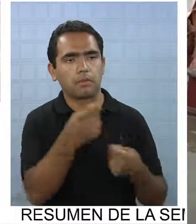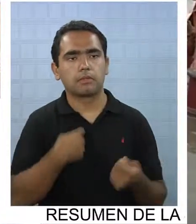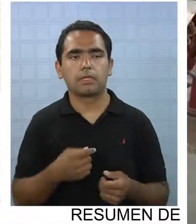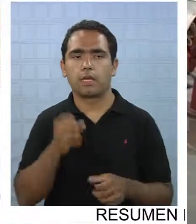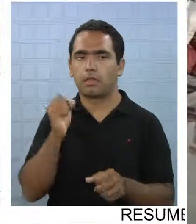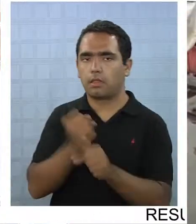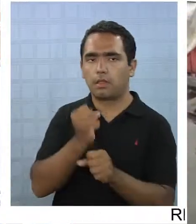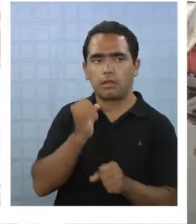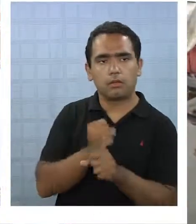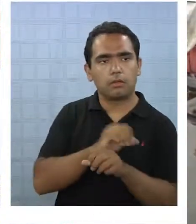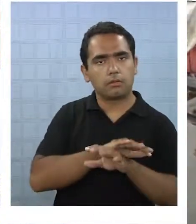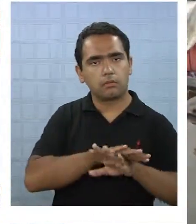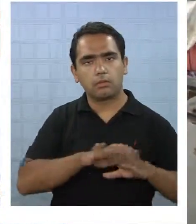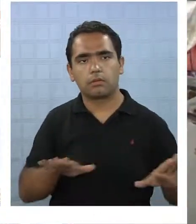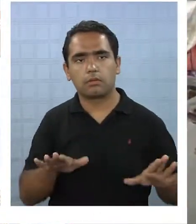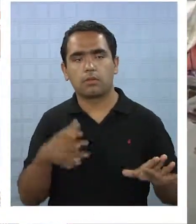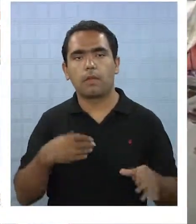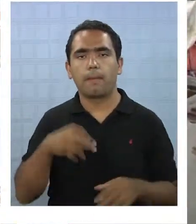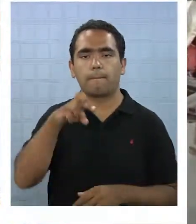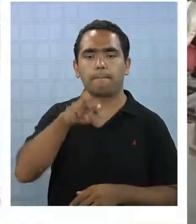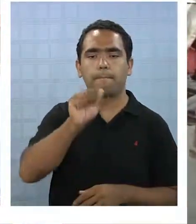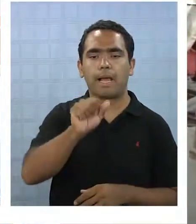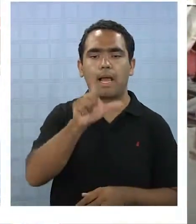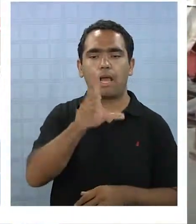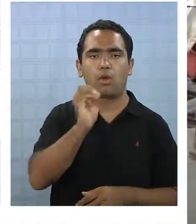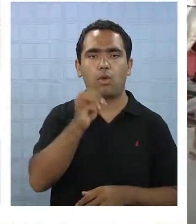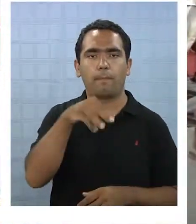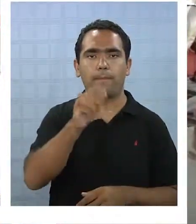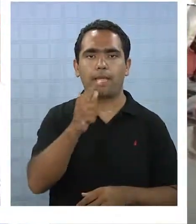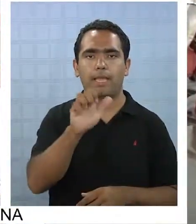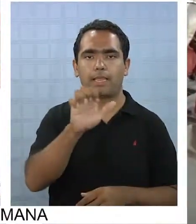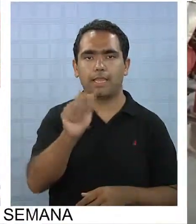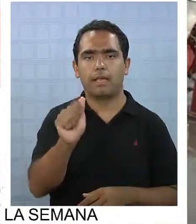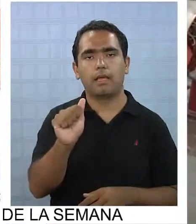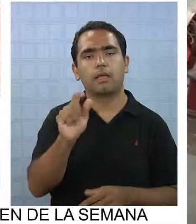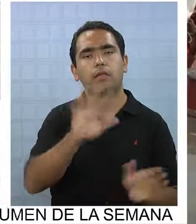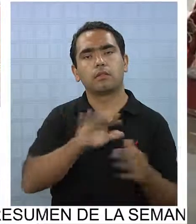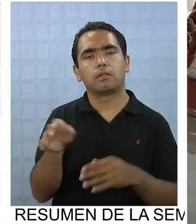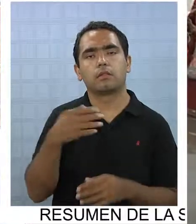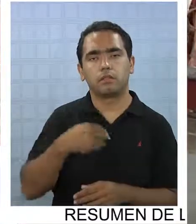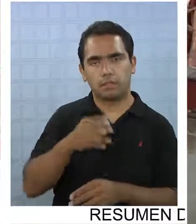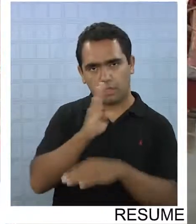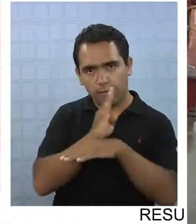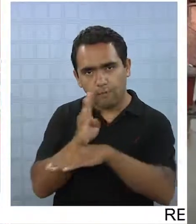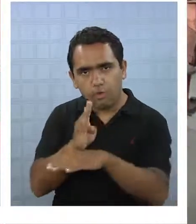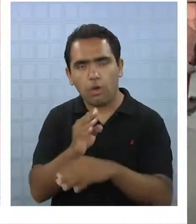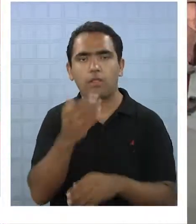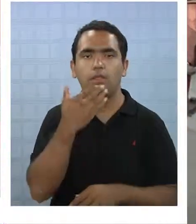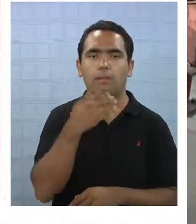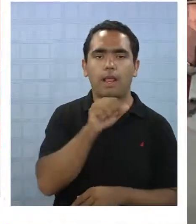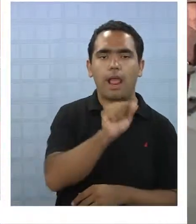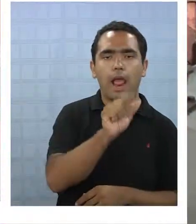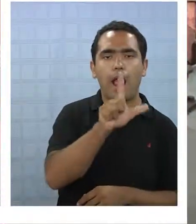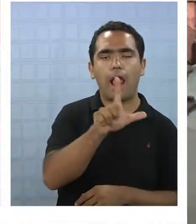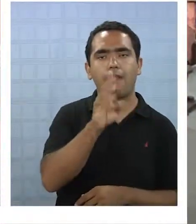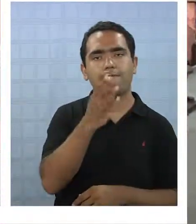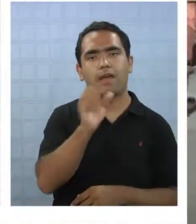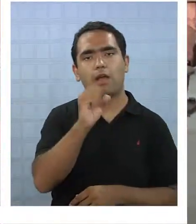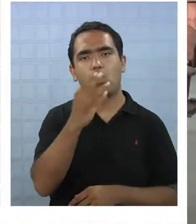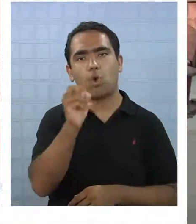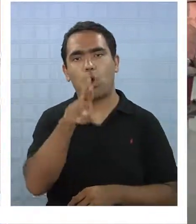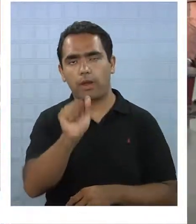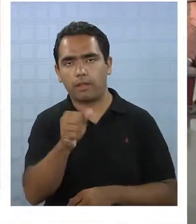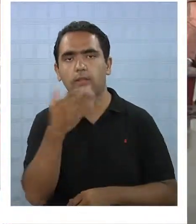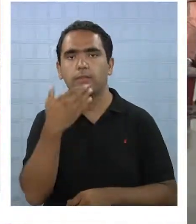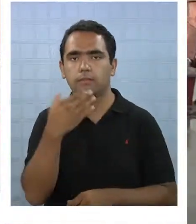es la palometa, se está trabajando la albacorilla, tiburón y la albacora que ya también está llegando, y las embarcaciones están